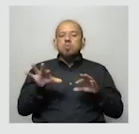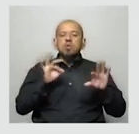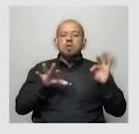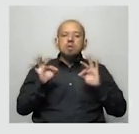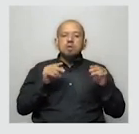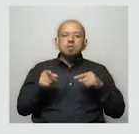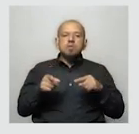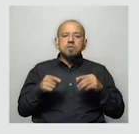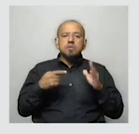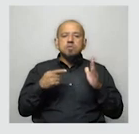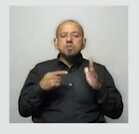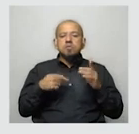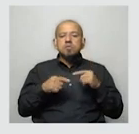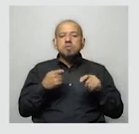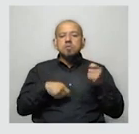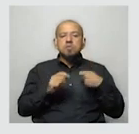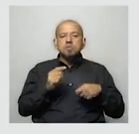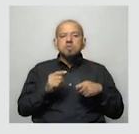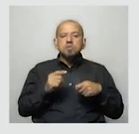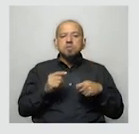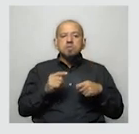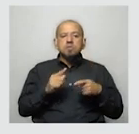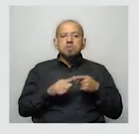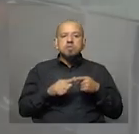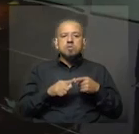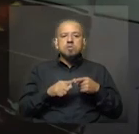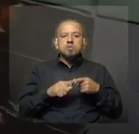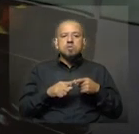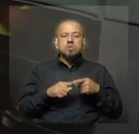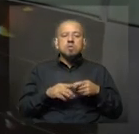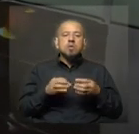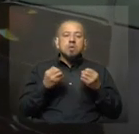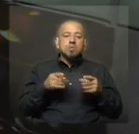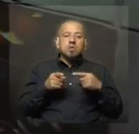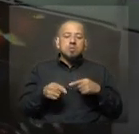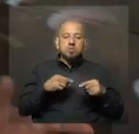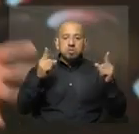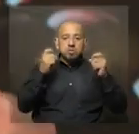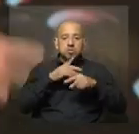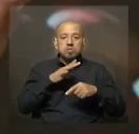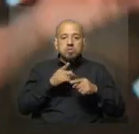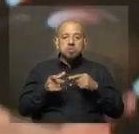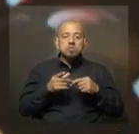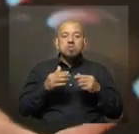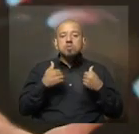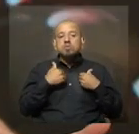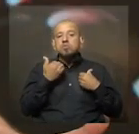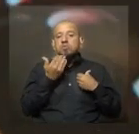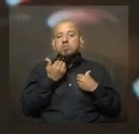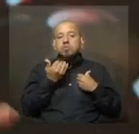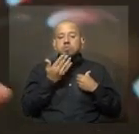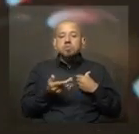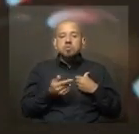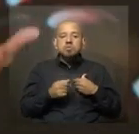de cómo elegir el punto de venta, de cómo conservar en casa, de recetas para cocinar. Entonces, porque esa era otra dificultad, que el consumidor uruguayo decía, bueno, pero yo no sé cómo preparar la